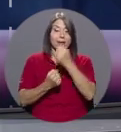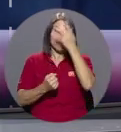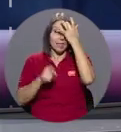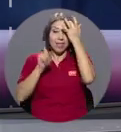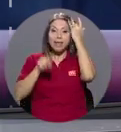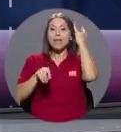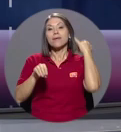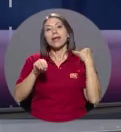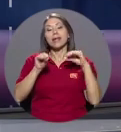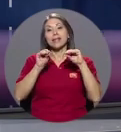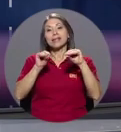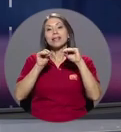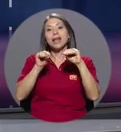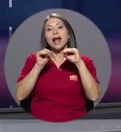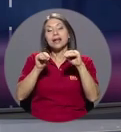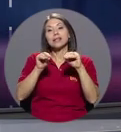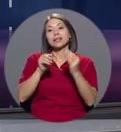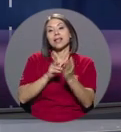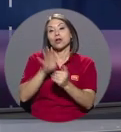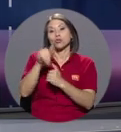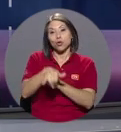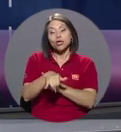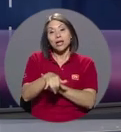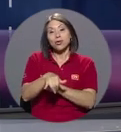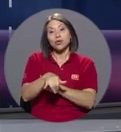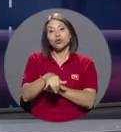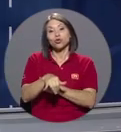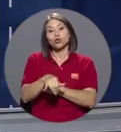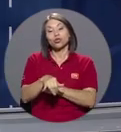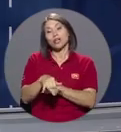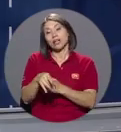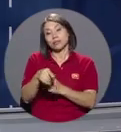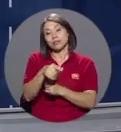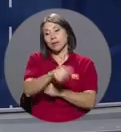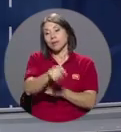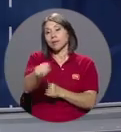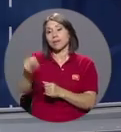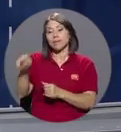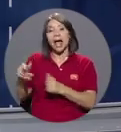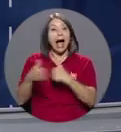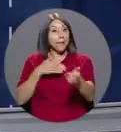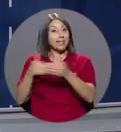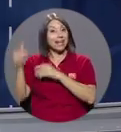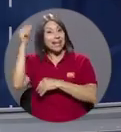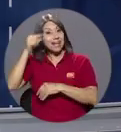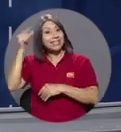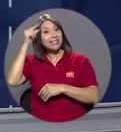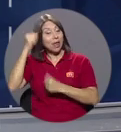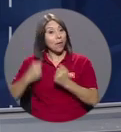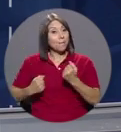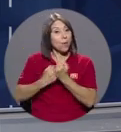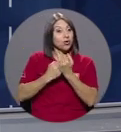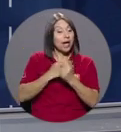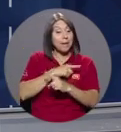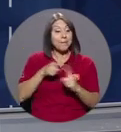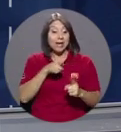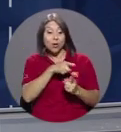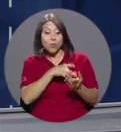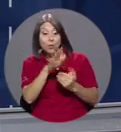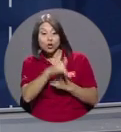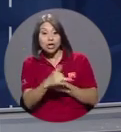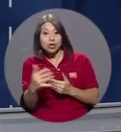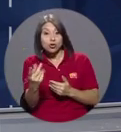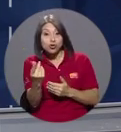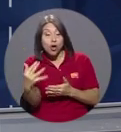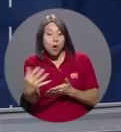que enseñarles que los proyectos como tal, a pesar del aporte del Estado, las ganancias que estos generen